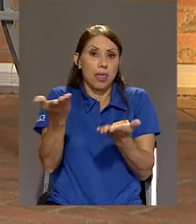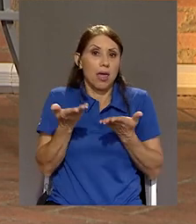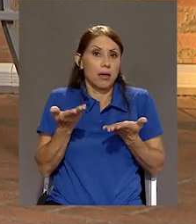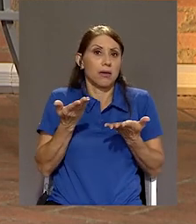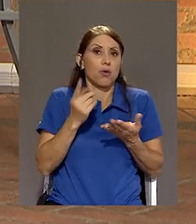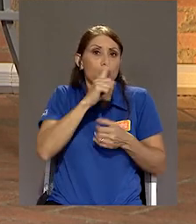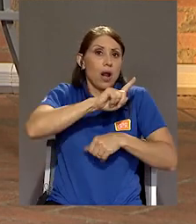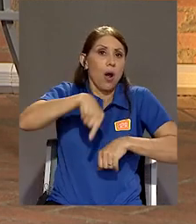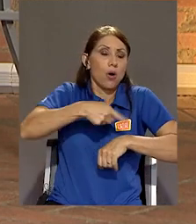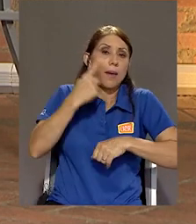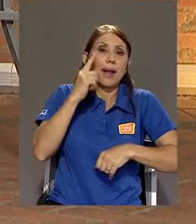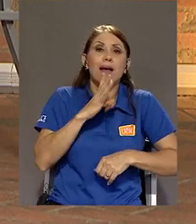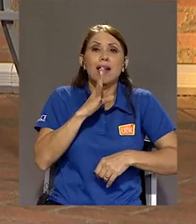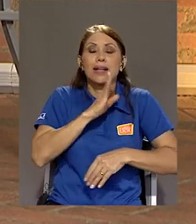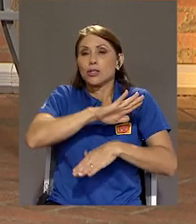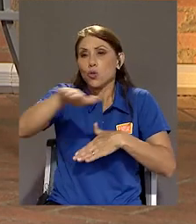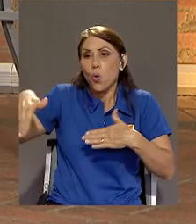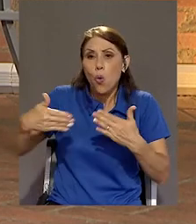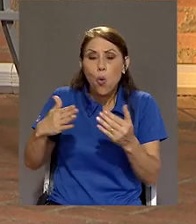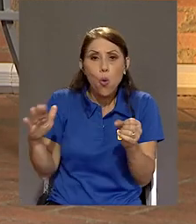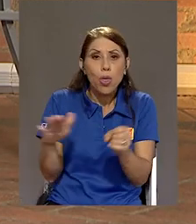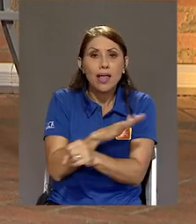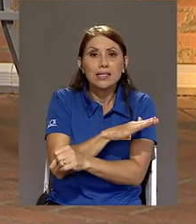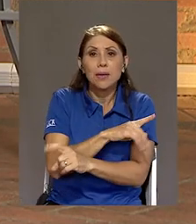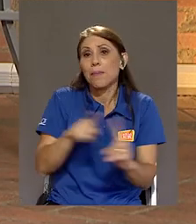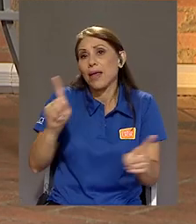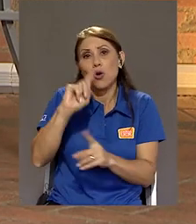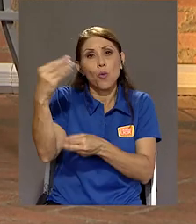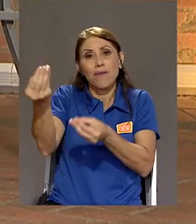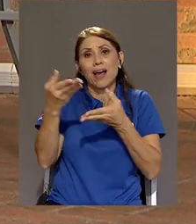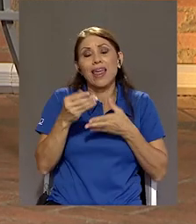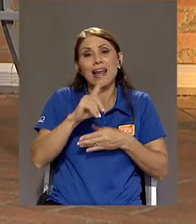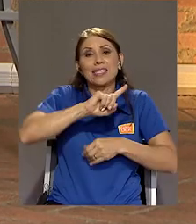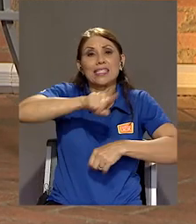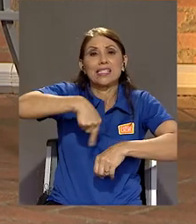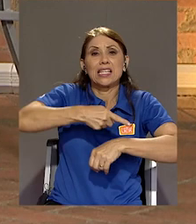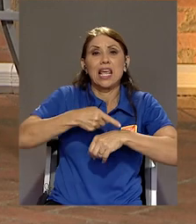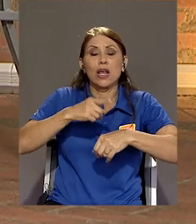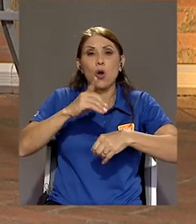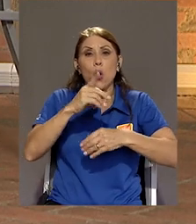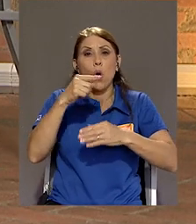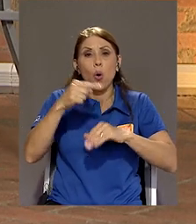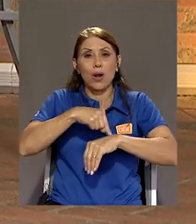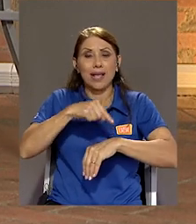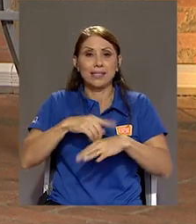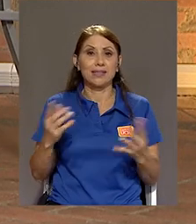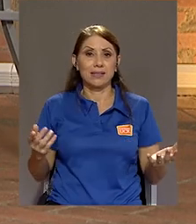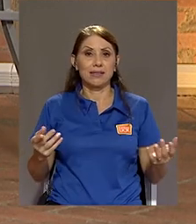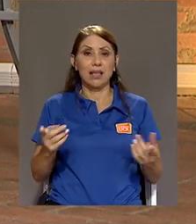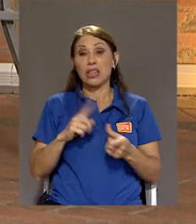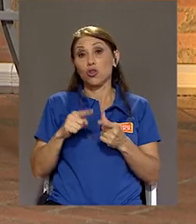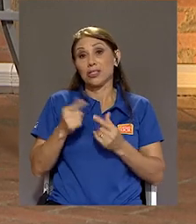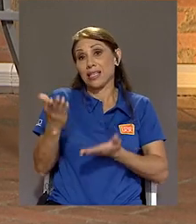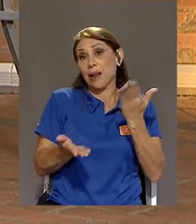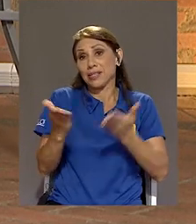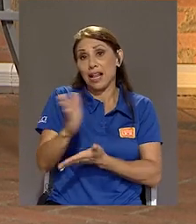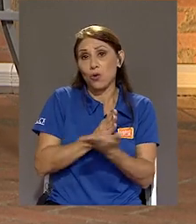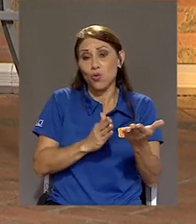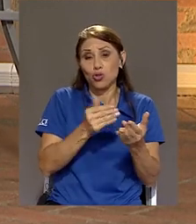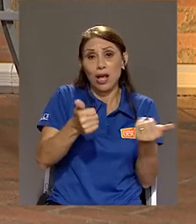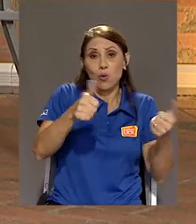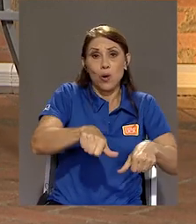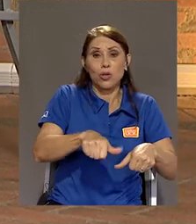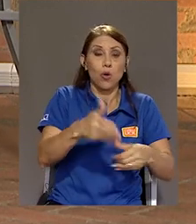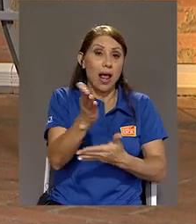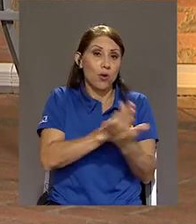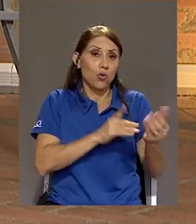de las 100. Bueno, estas son cosas que al final de cuentas puede ser que alguna gente esté de acuerdo, algunos diputados sí y otros no, y es sobre